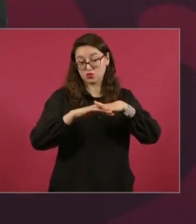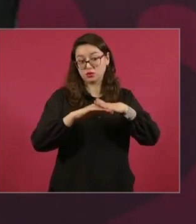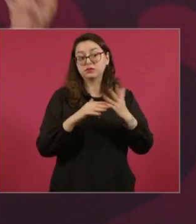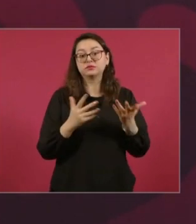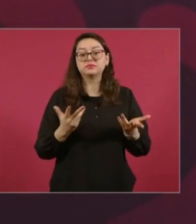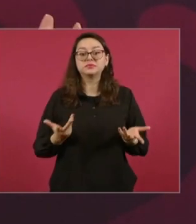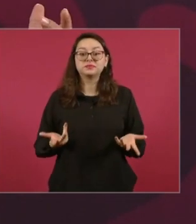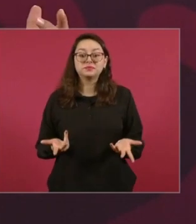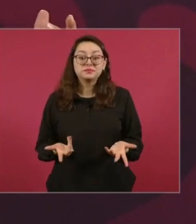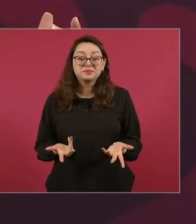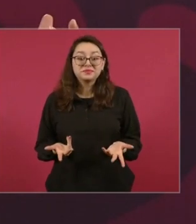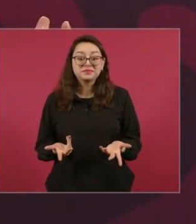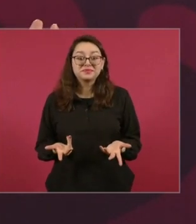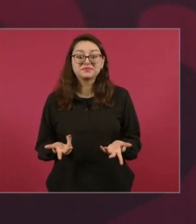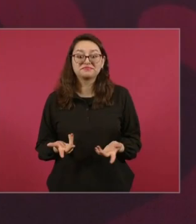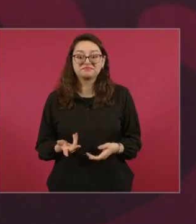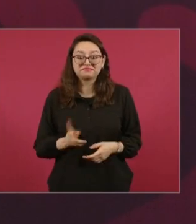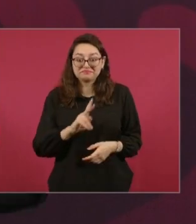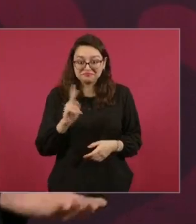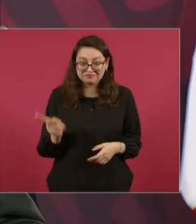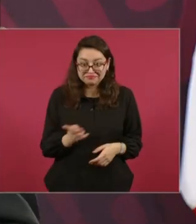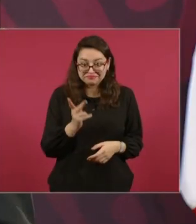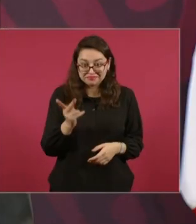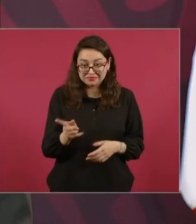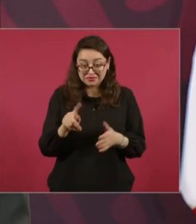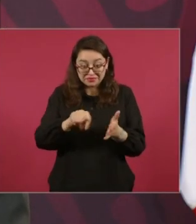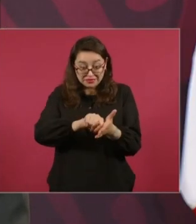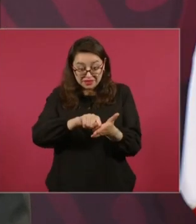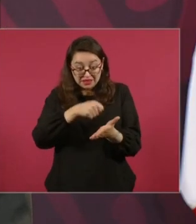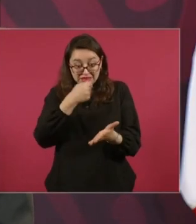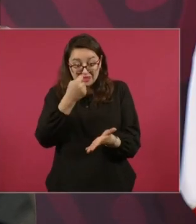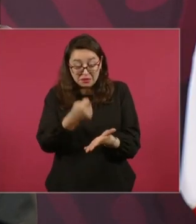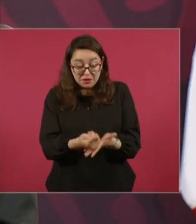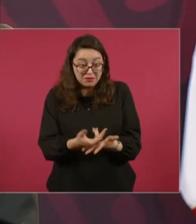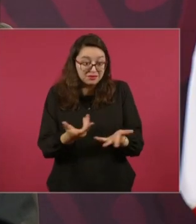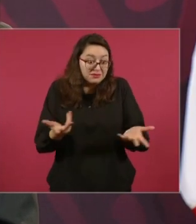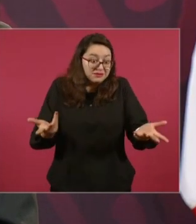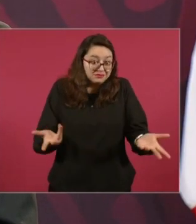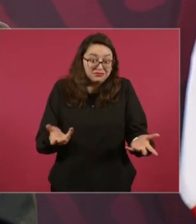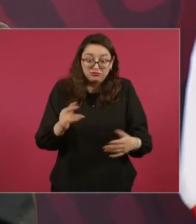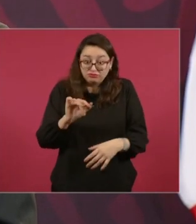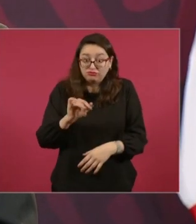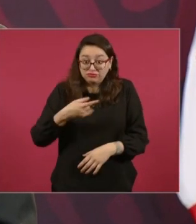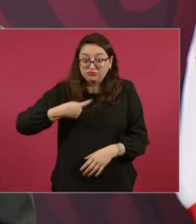Entonces me preguntas, Tamaulipas, ¿qué más puedo comentarles?